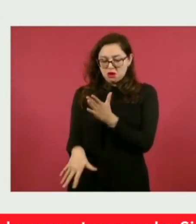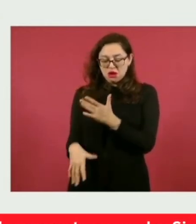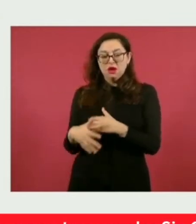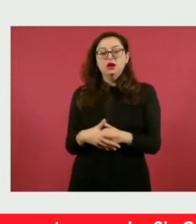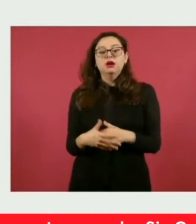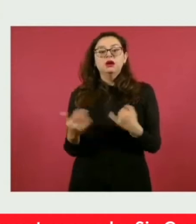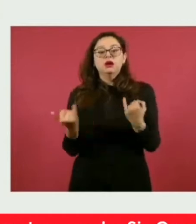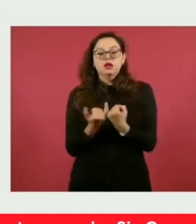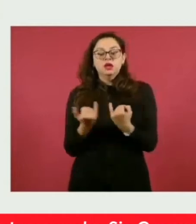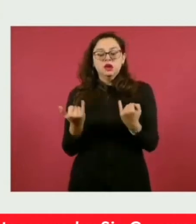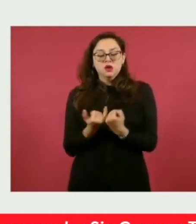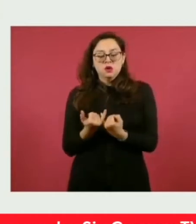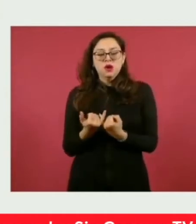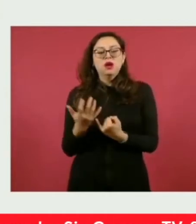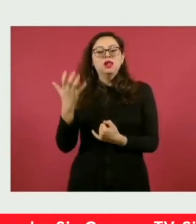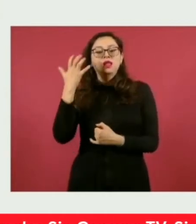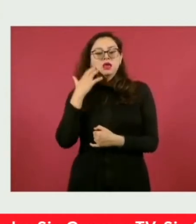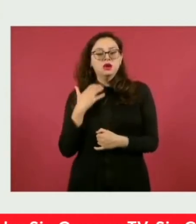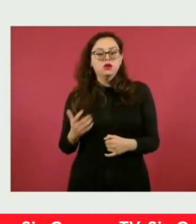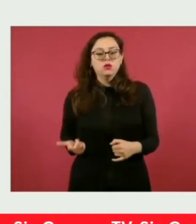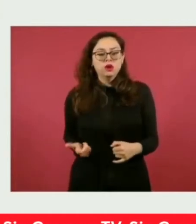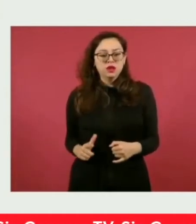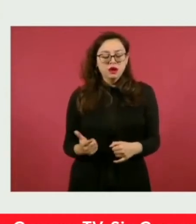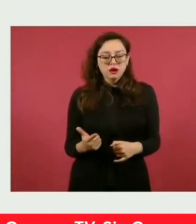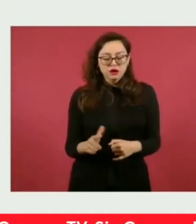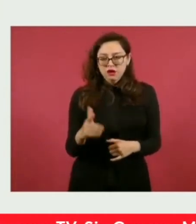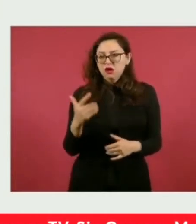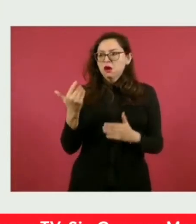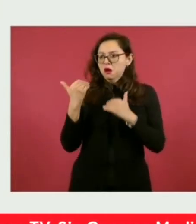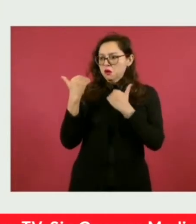2000 en León, Guanajuato, con precios por